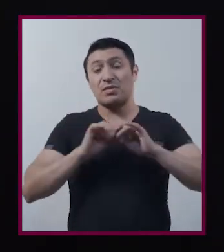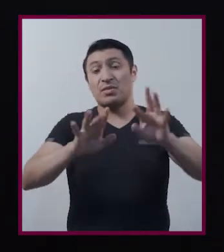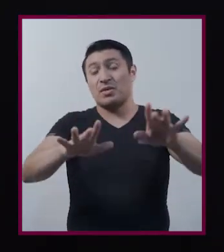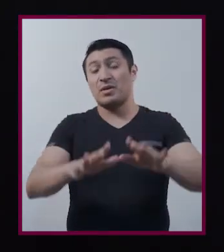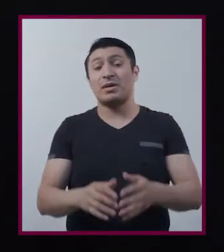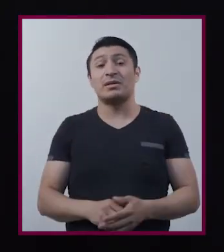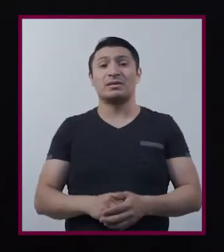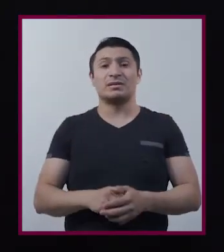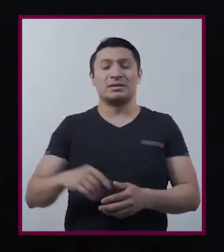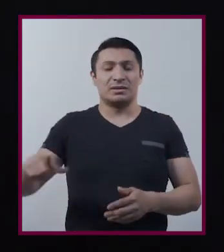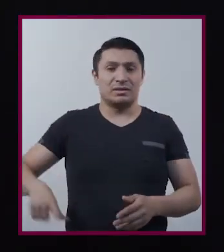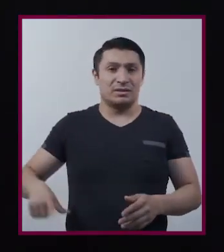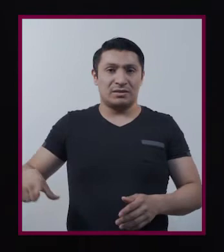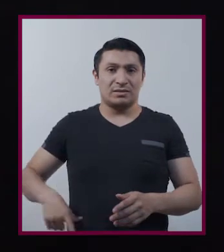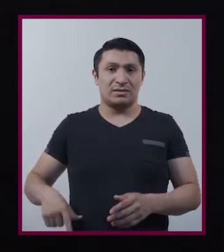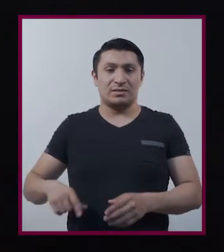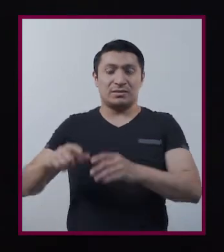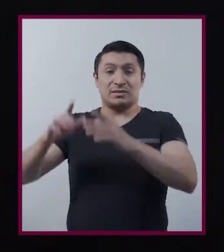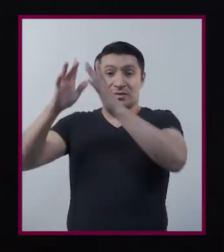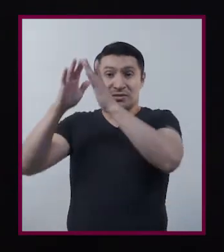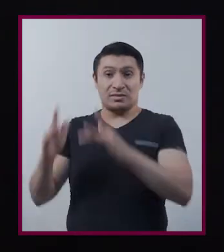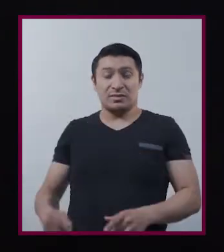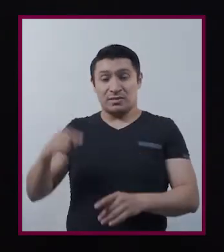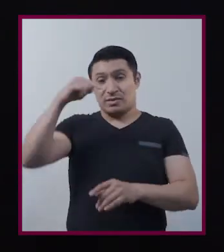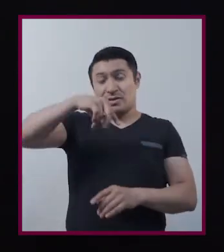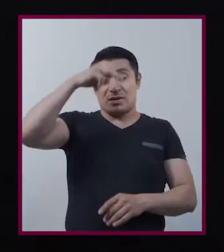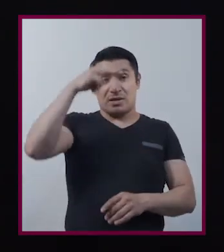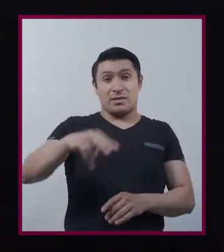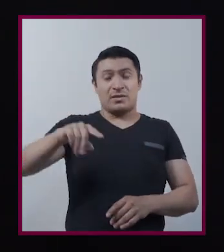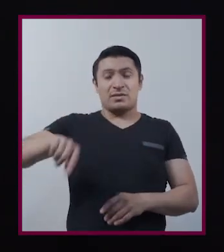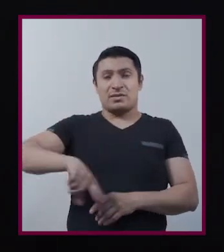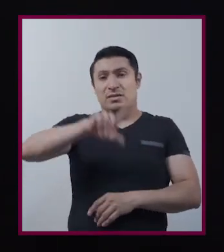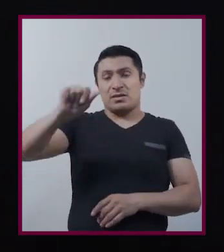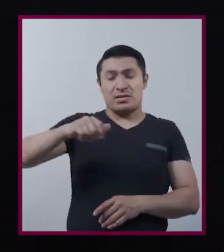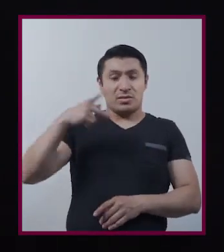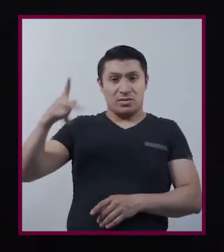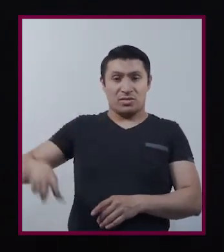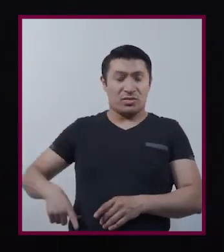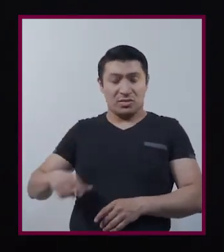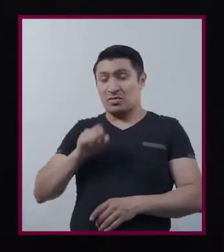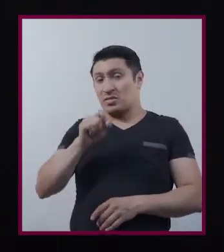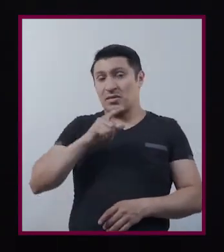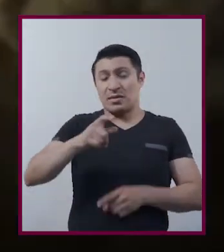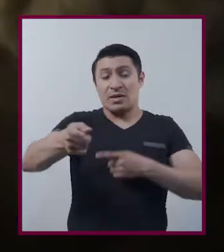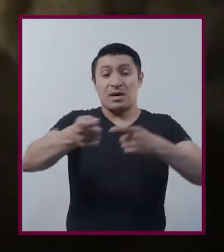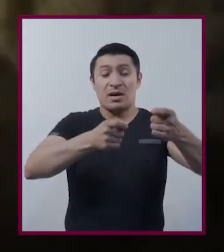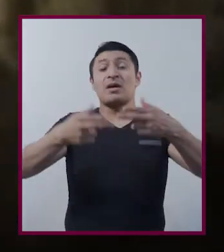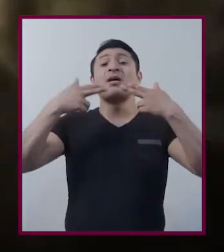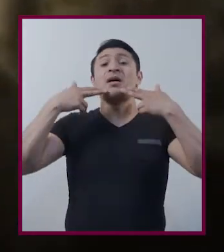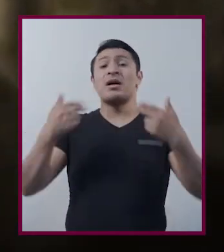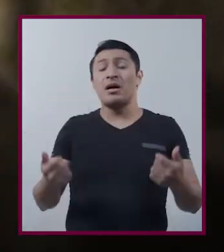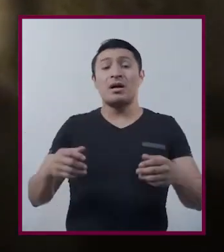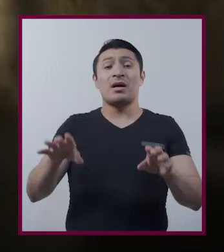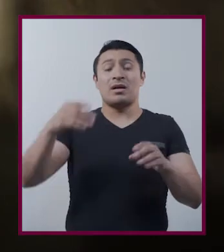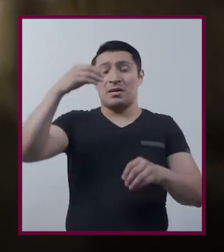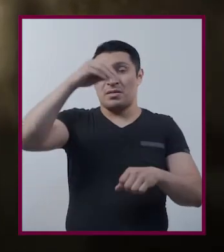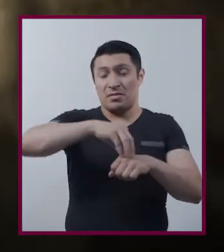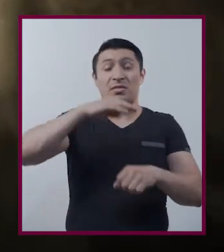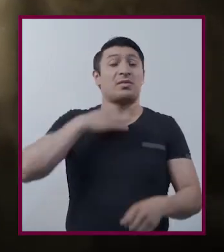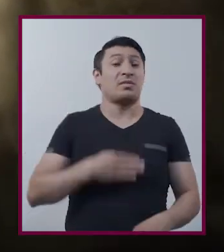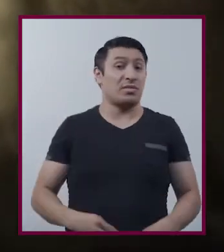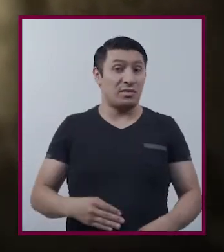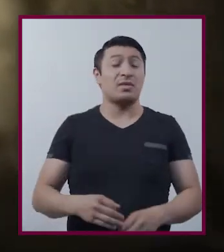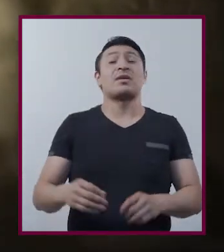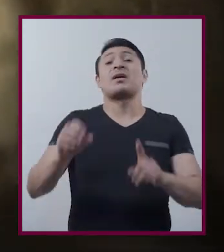decretos producidos durante la regencia establecida por la intervención francesa y el posterior gobierno imperial. El manejo de la hacienda,